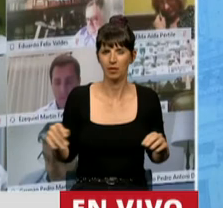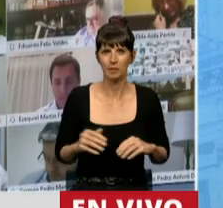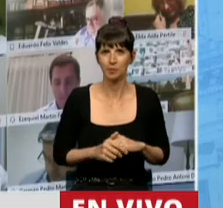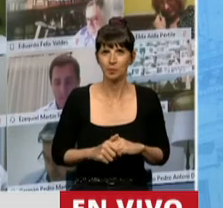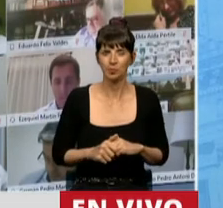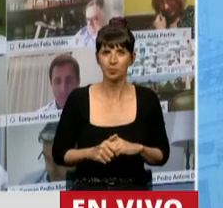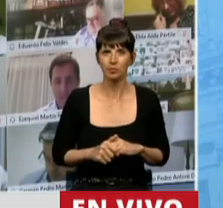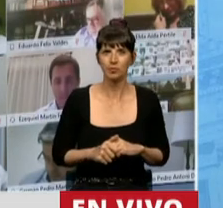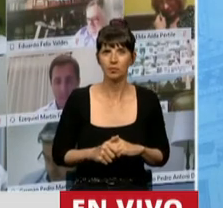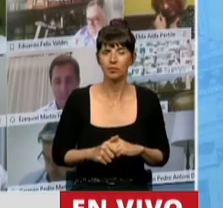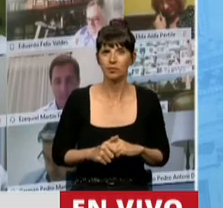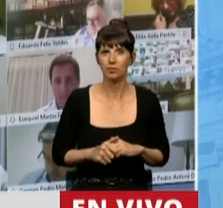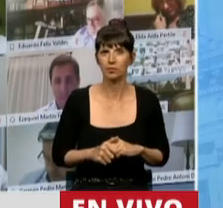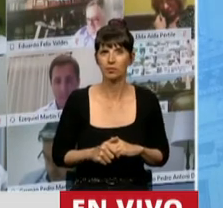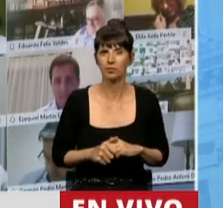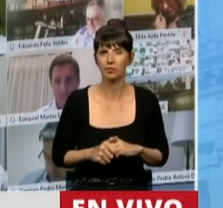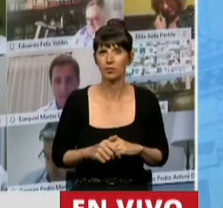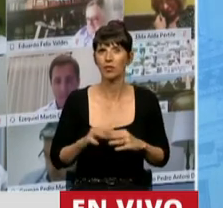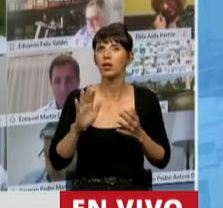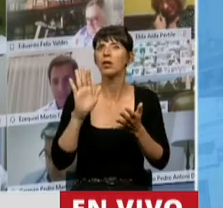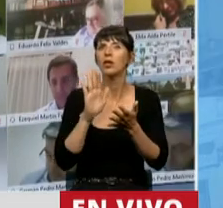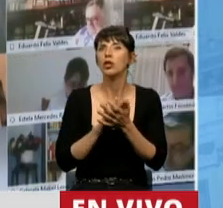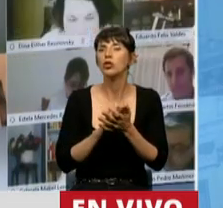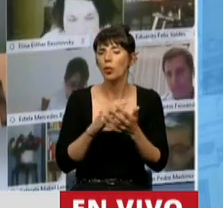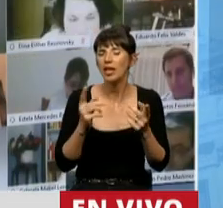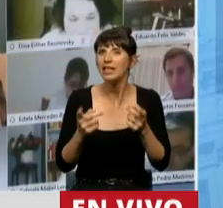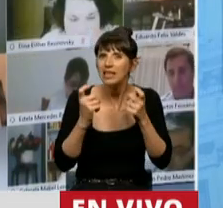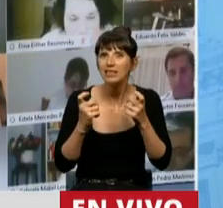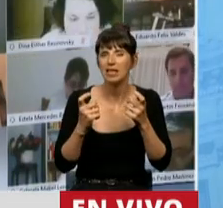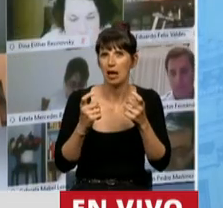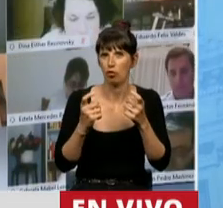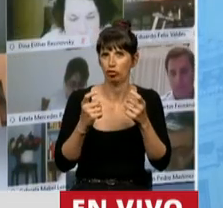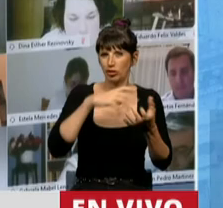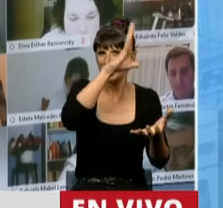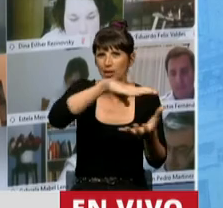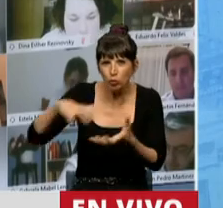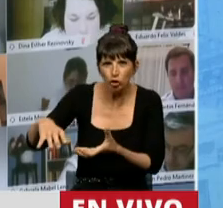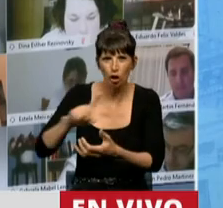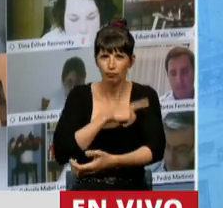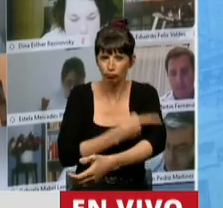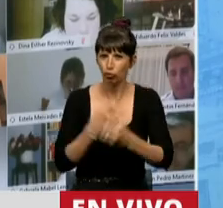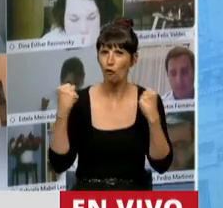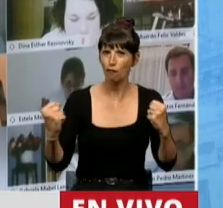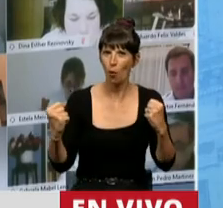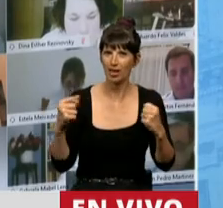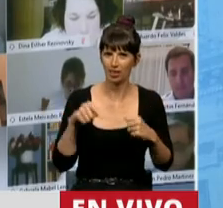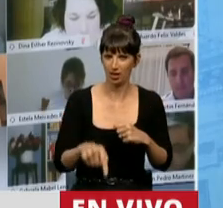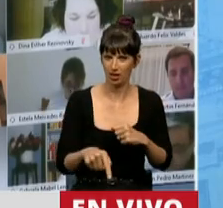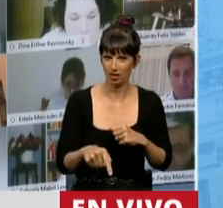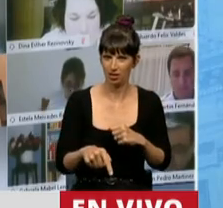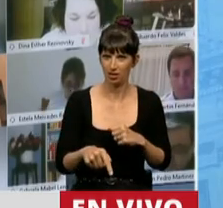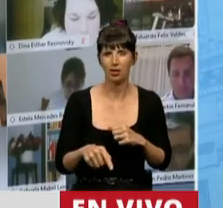la gobernabilidad, en nombre de la necesidad del fortalecimiento de las instituciones que tenemos que hacer,